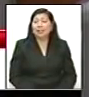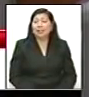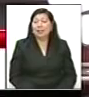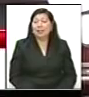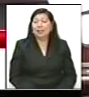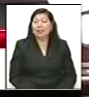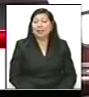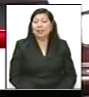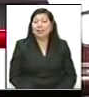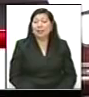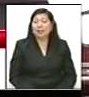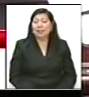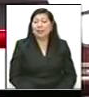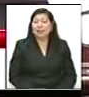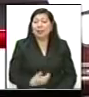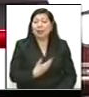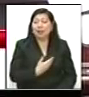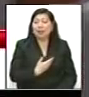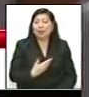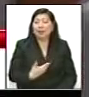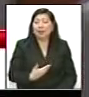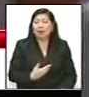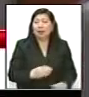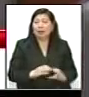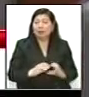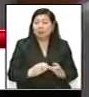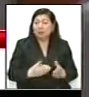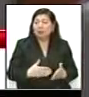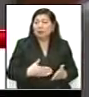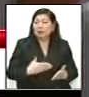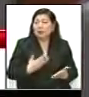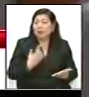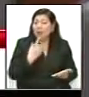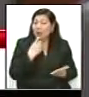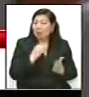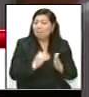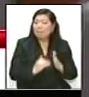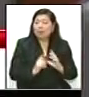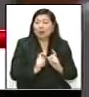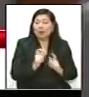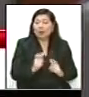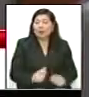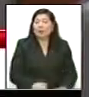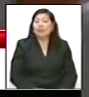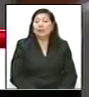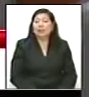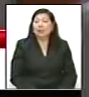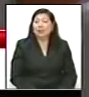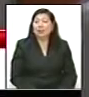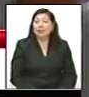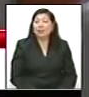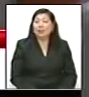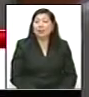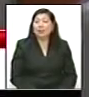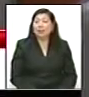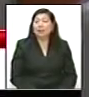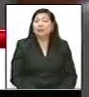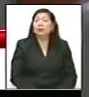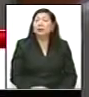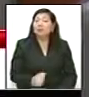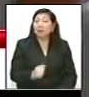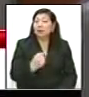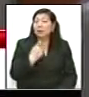Tiempo adicional. Gobiernan el Parlamento, pues, es la mayoría parlamentaria. En ese sentido,